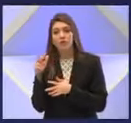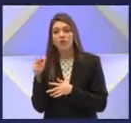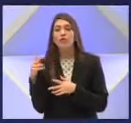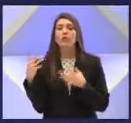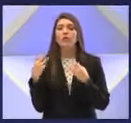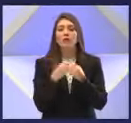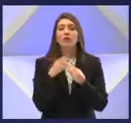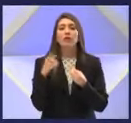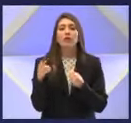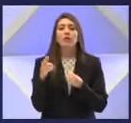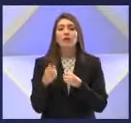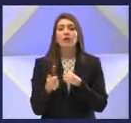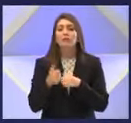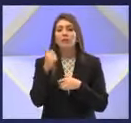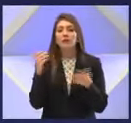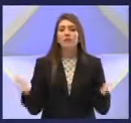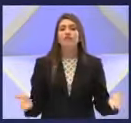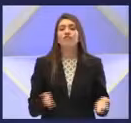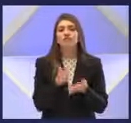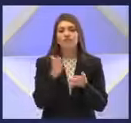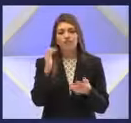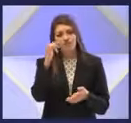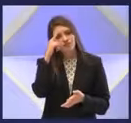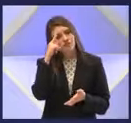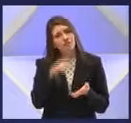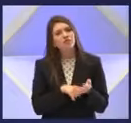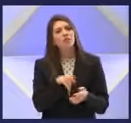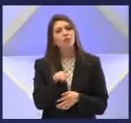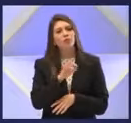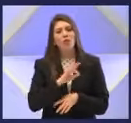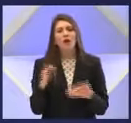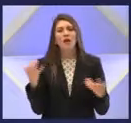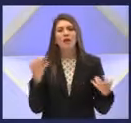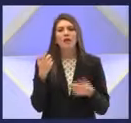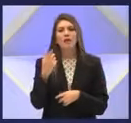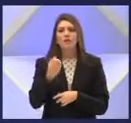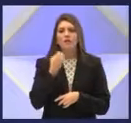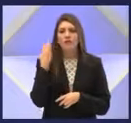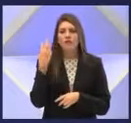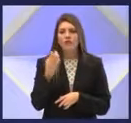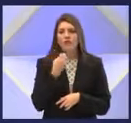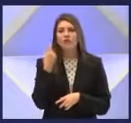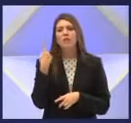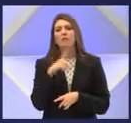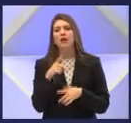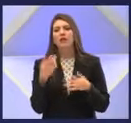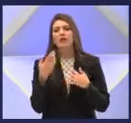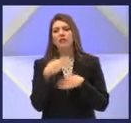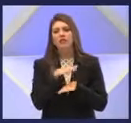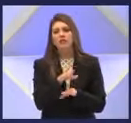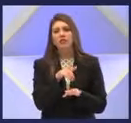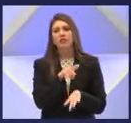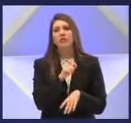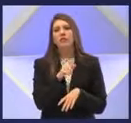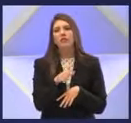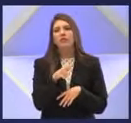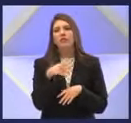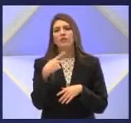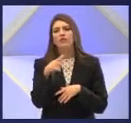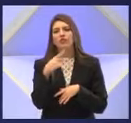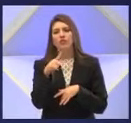promotoras impulsoras creyentes de este foro que tiene que ver con la industria satelital por lo que va a ser un gusto